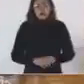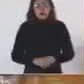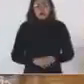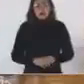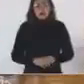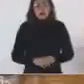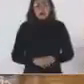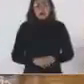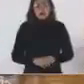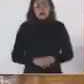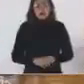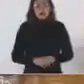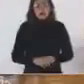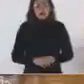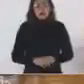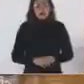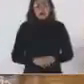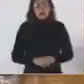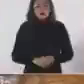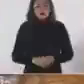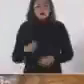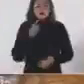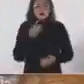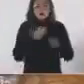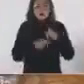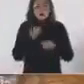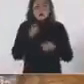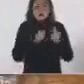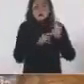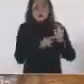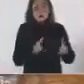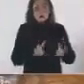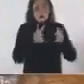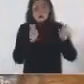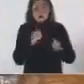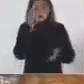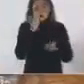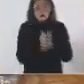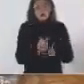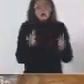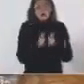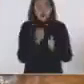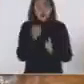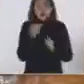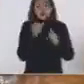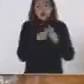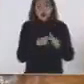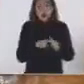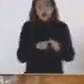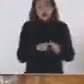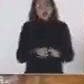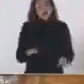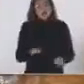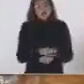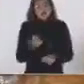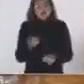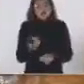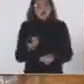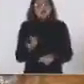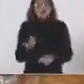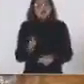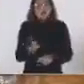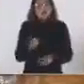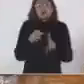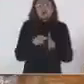Si el propósito de las diputadas y diputados del PAN era que este tema se detuviera con esa iniciativa, porque es una iniciativa